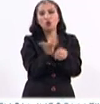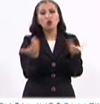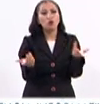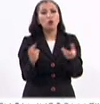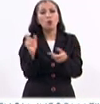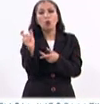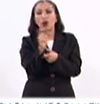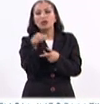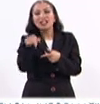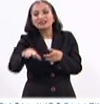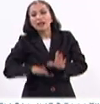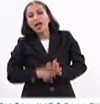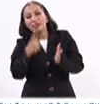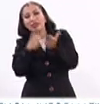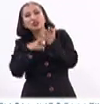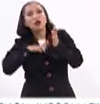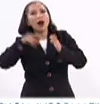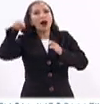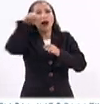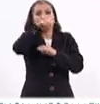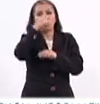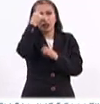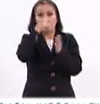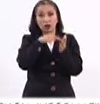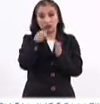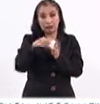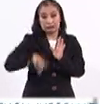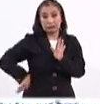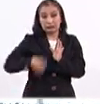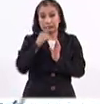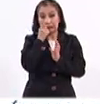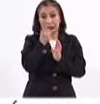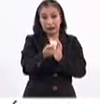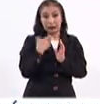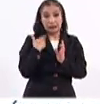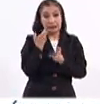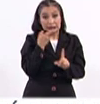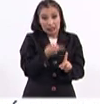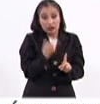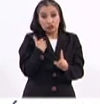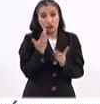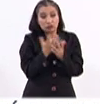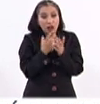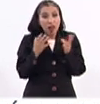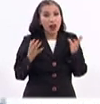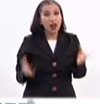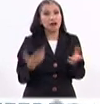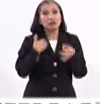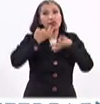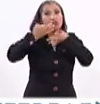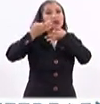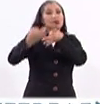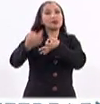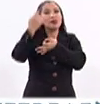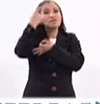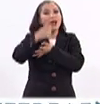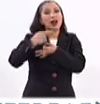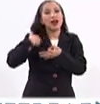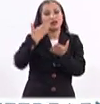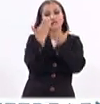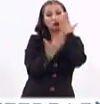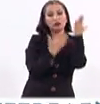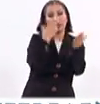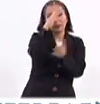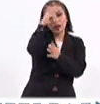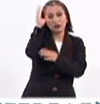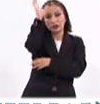creó? ¿Qué características tiene? Porque creo que esto que nos acaba de comentar pues es precisamente uno de los grandes atractivos para quien curse